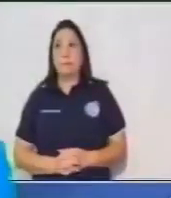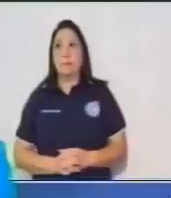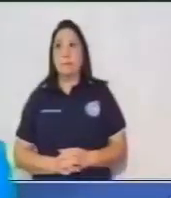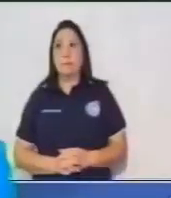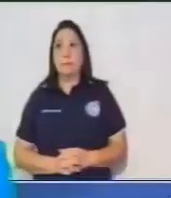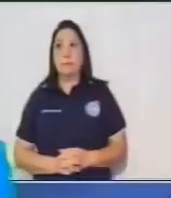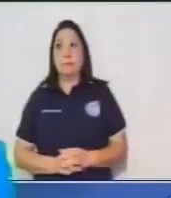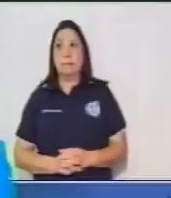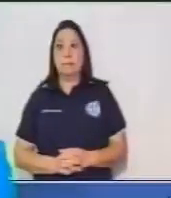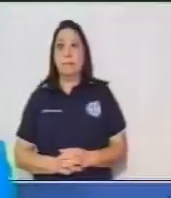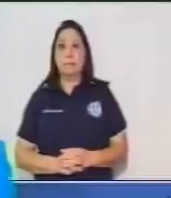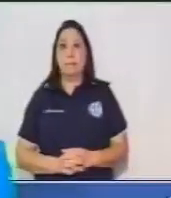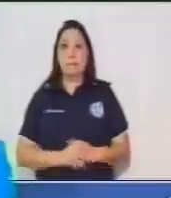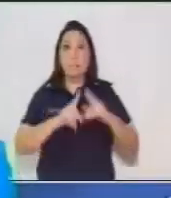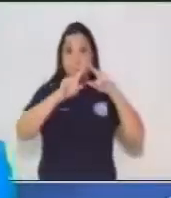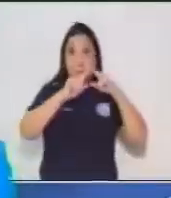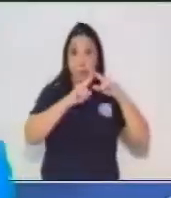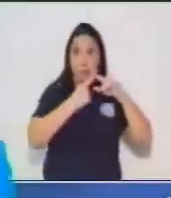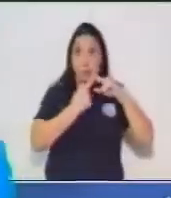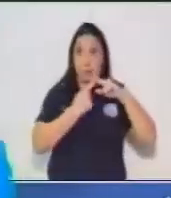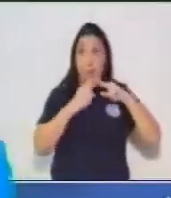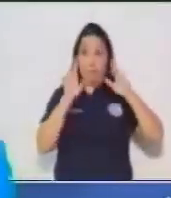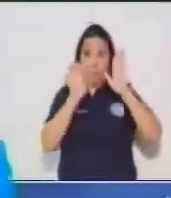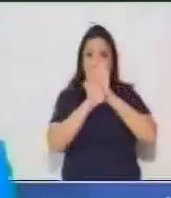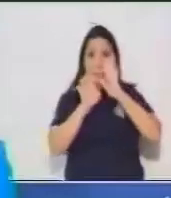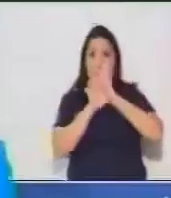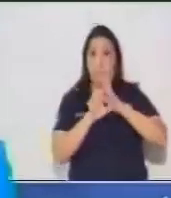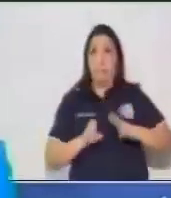acá, empiezo a medir